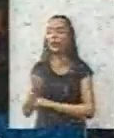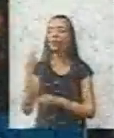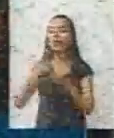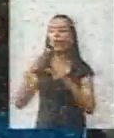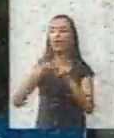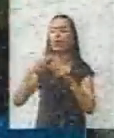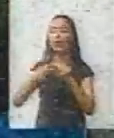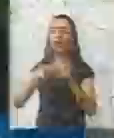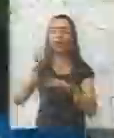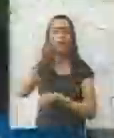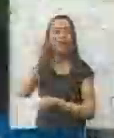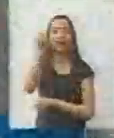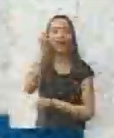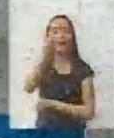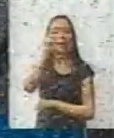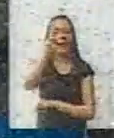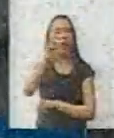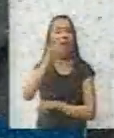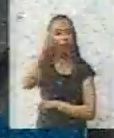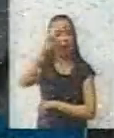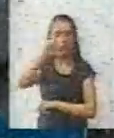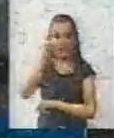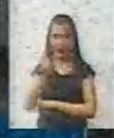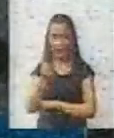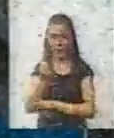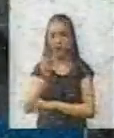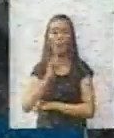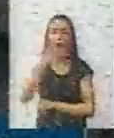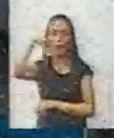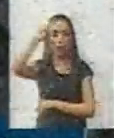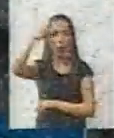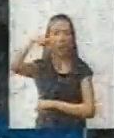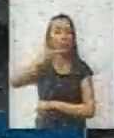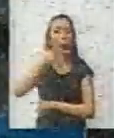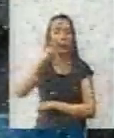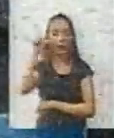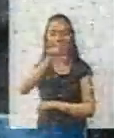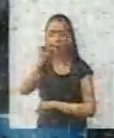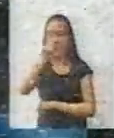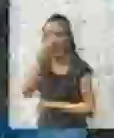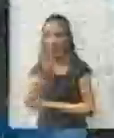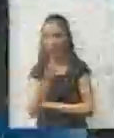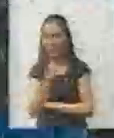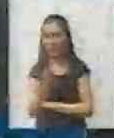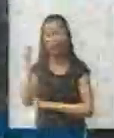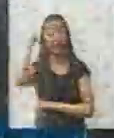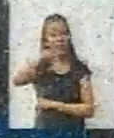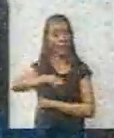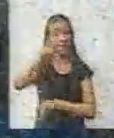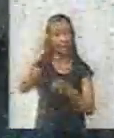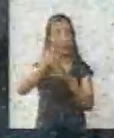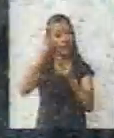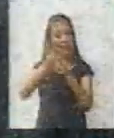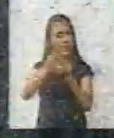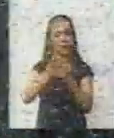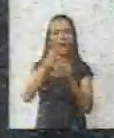cuánto? Gabriela Mancilla. Hay 7 asociados que siempre, 7, 8, 10, que están en contra de la